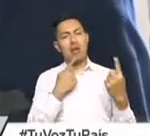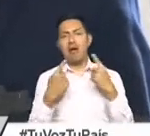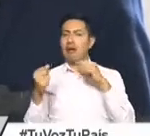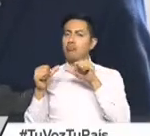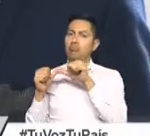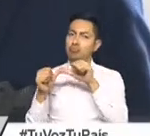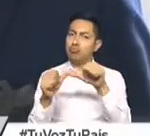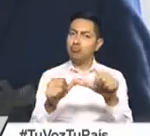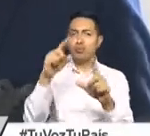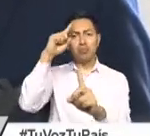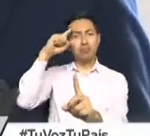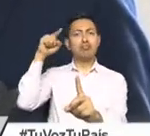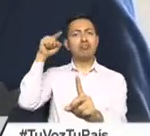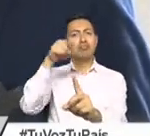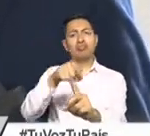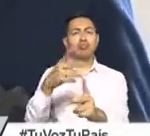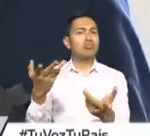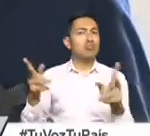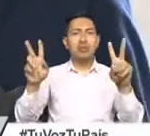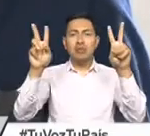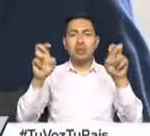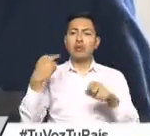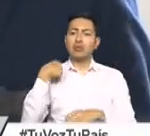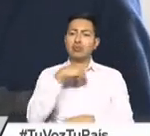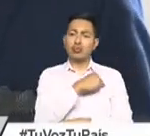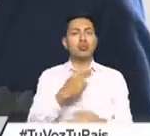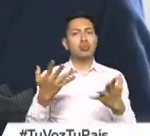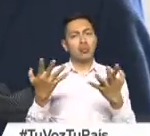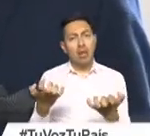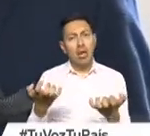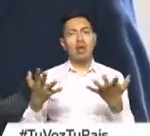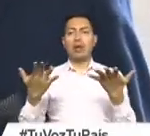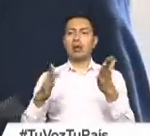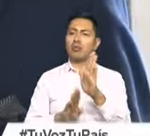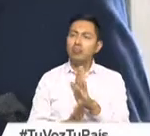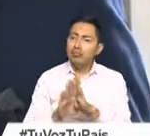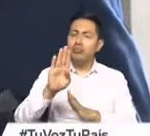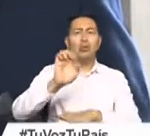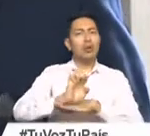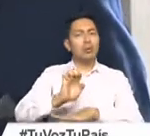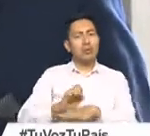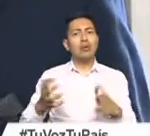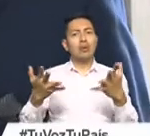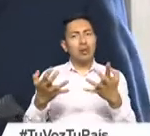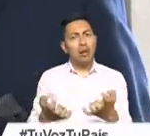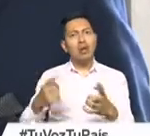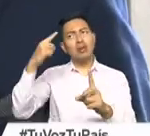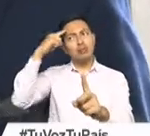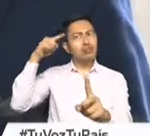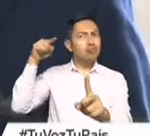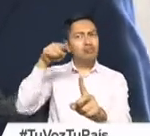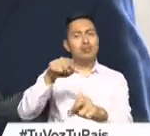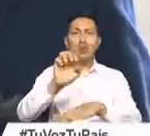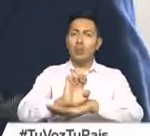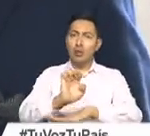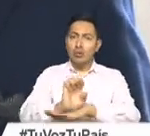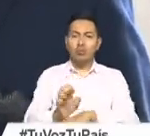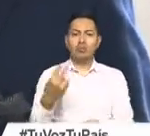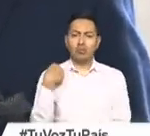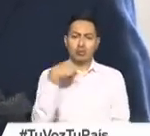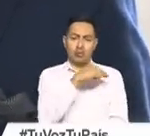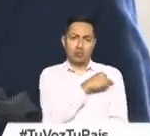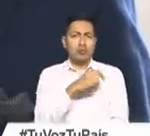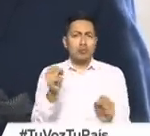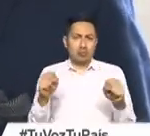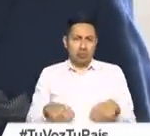que enfoque lo que queremos como país, lo que vislumbramos como Ecuador. Y es para nosotros,